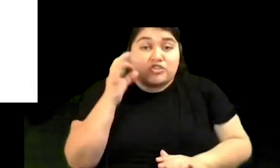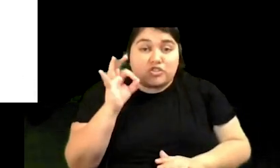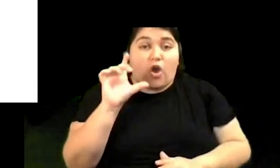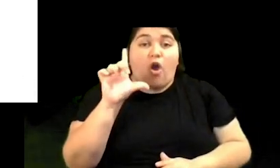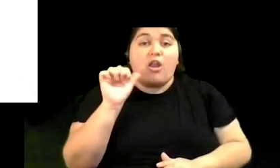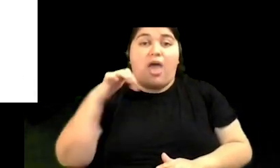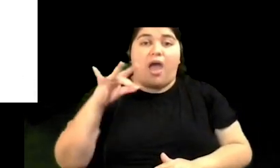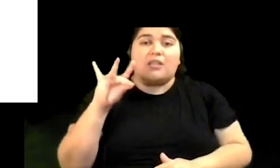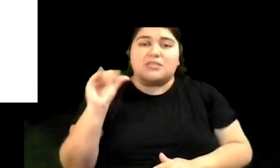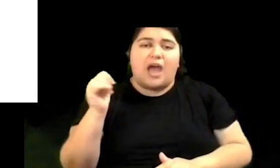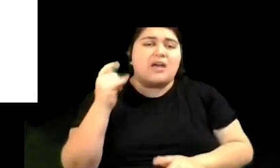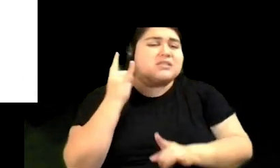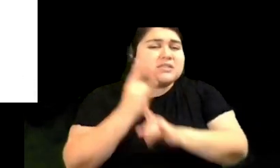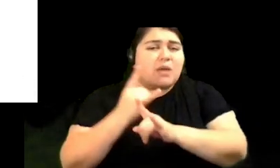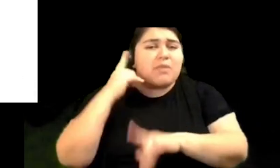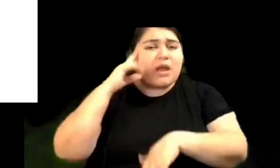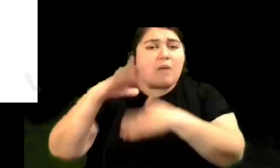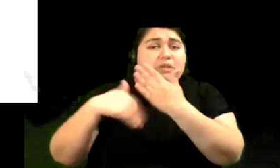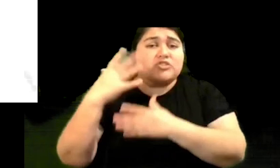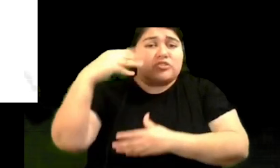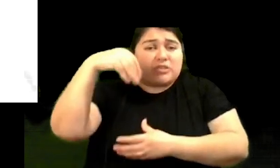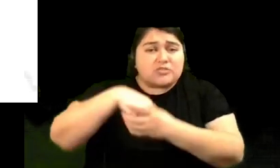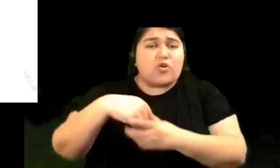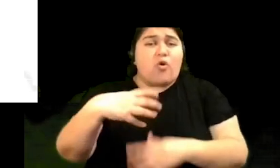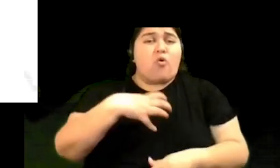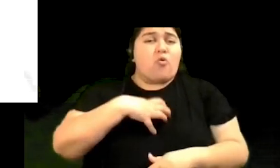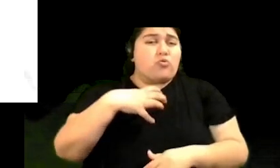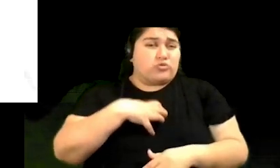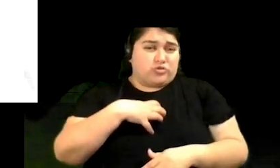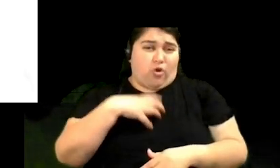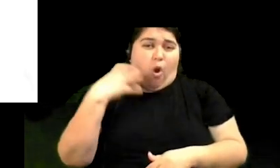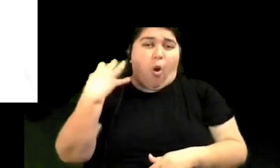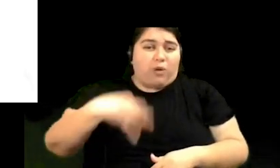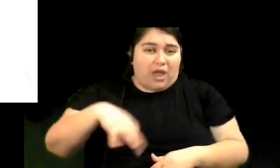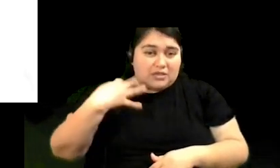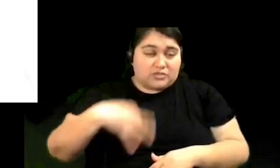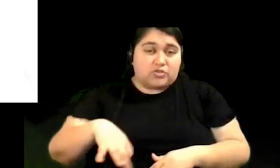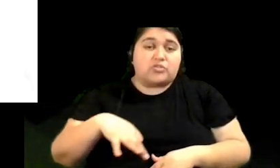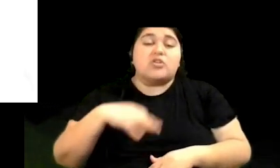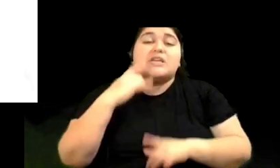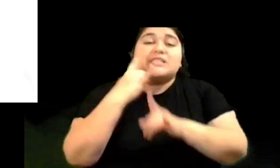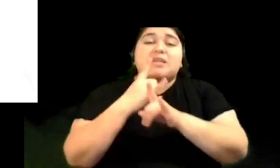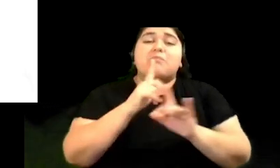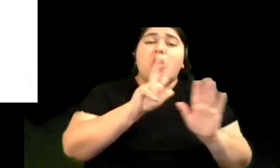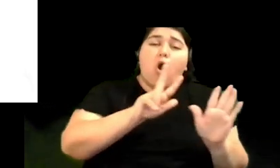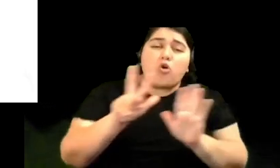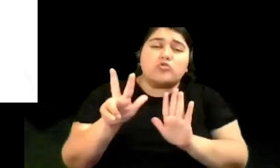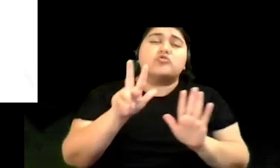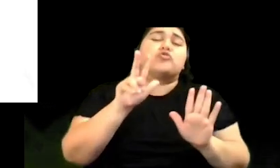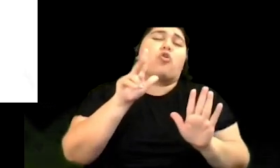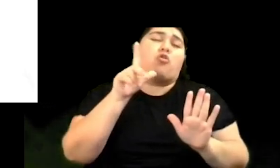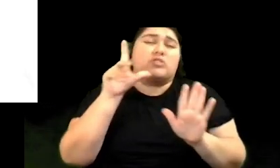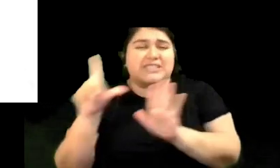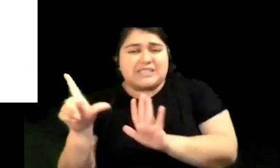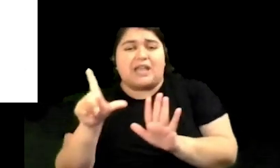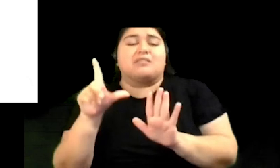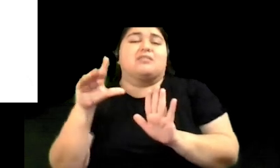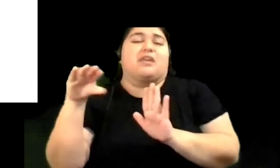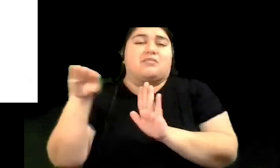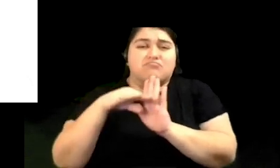actividad académica, un curso obligatorio, que tenía como 7, 8 módulos con relación al tema ambiental.